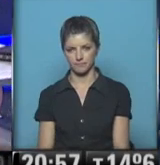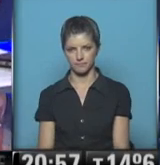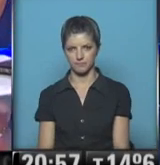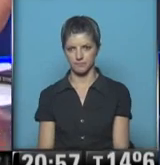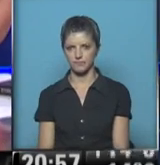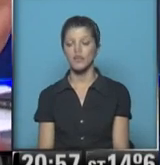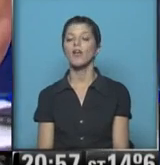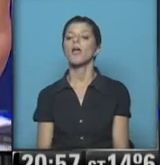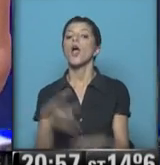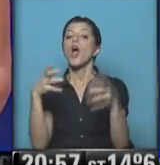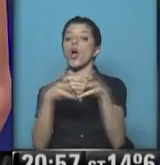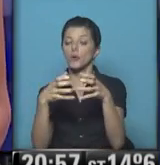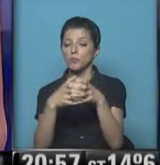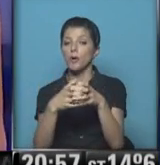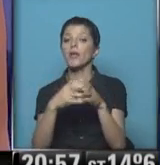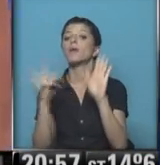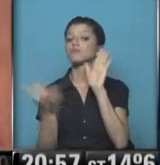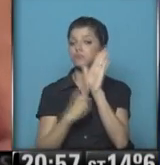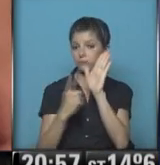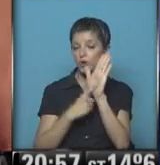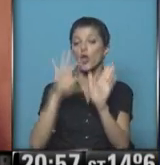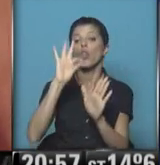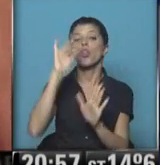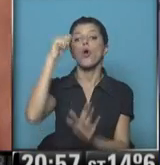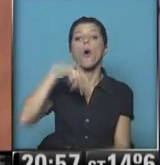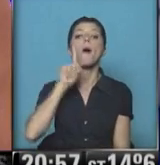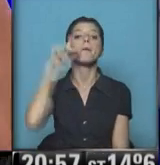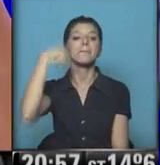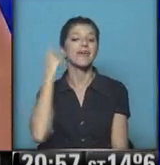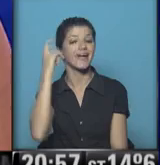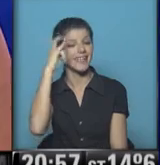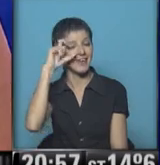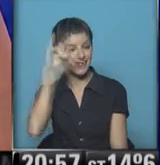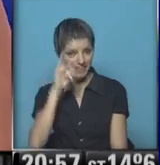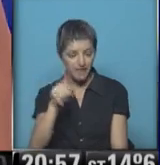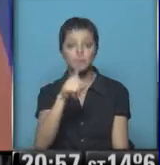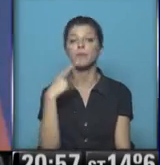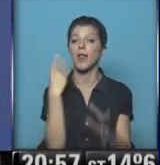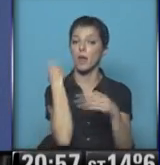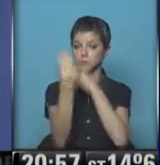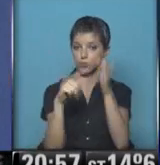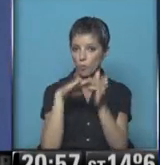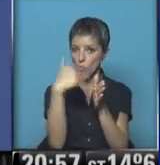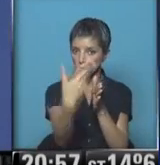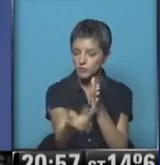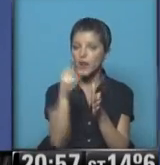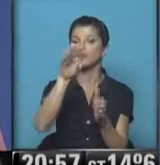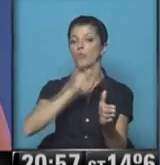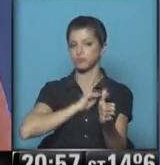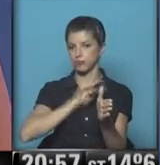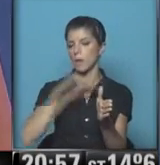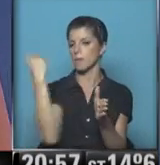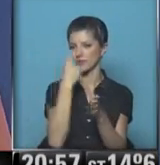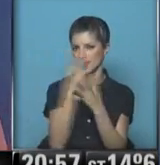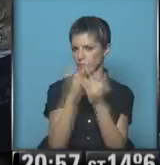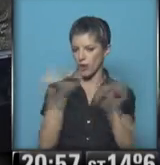la fórmula que encabeza julián domínguez para la gobernación de la provincia de buenos aires- cerró su campaña con un acto importante en la ciudad